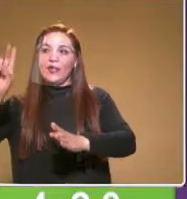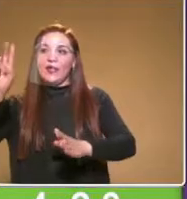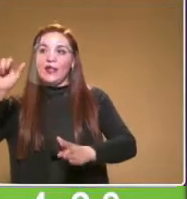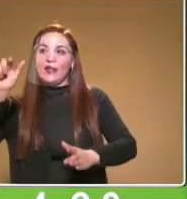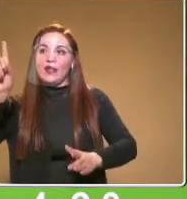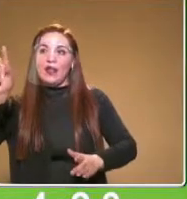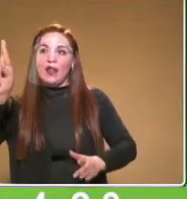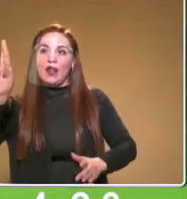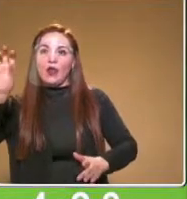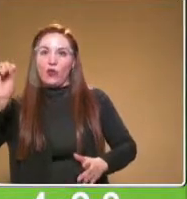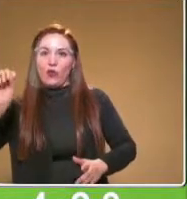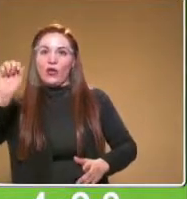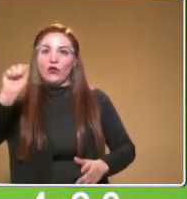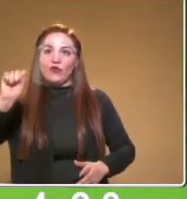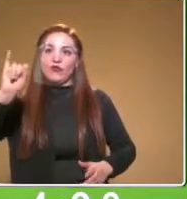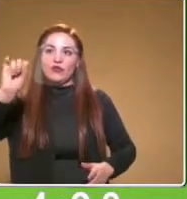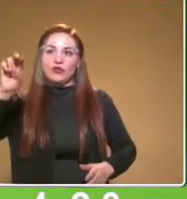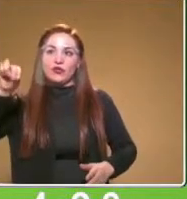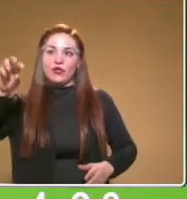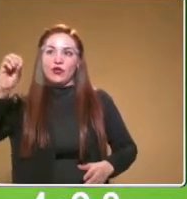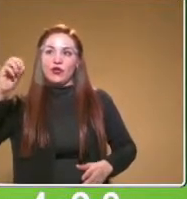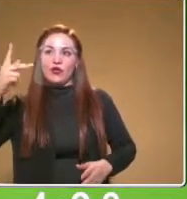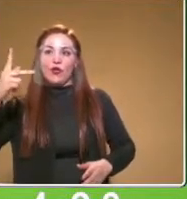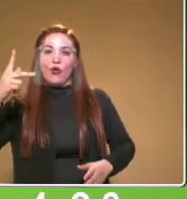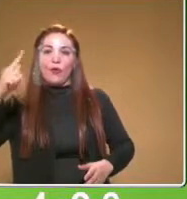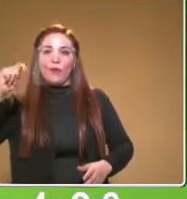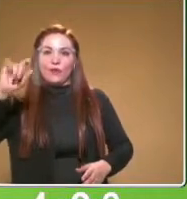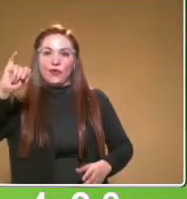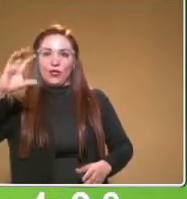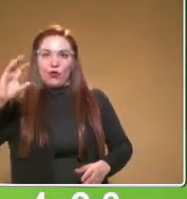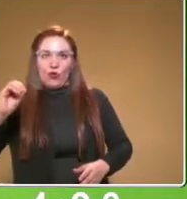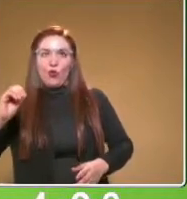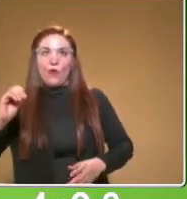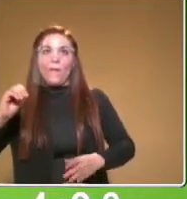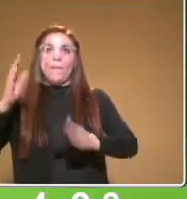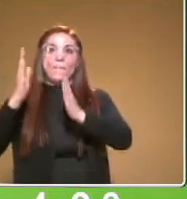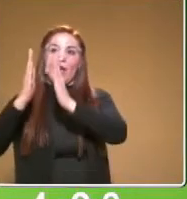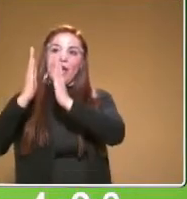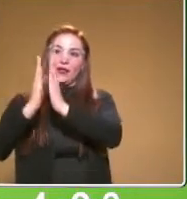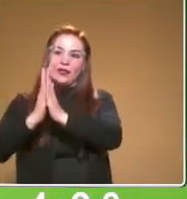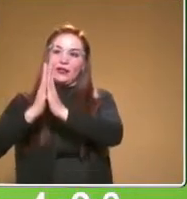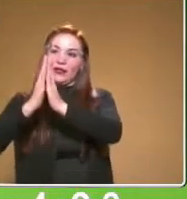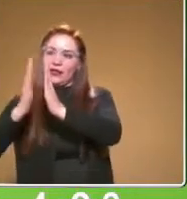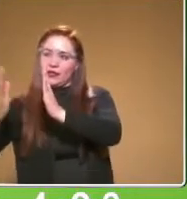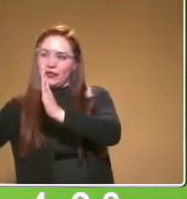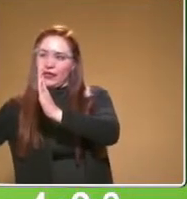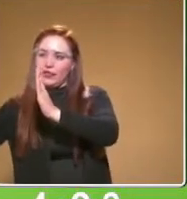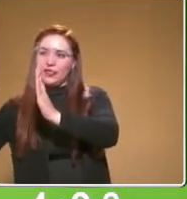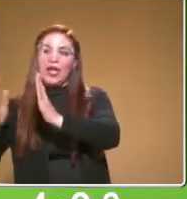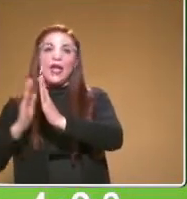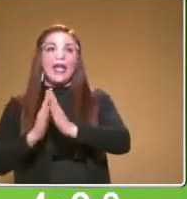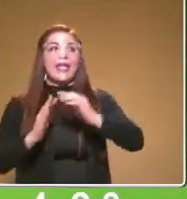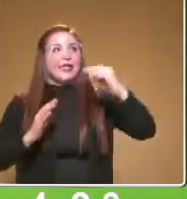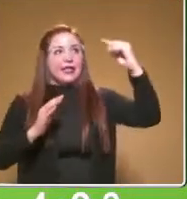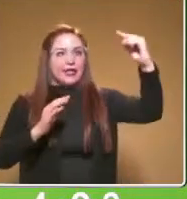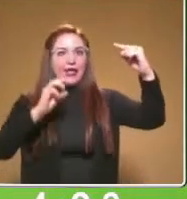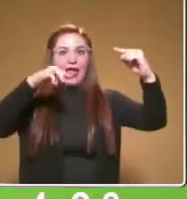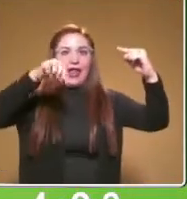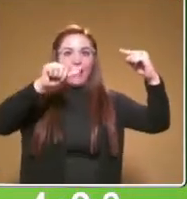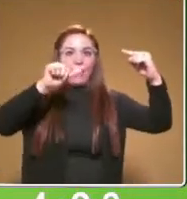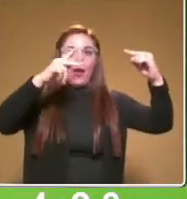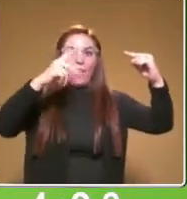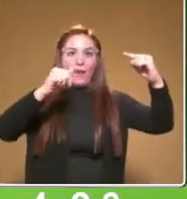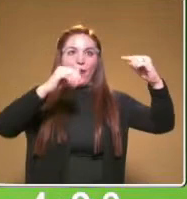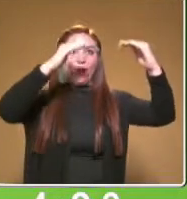izquierda, o sea, un cuadro sinóptico va de izquierda a derecha y un mapa conceptual va de arriba hacia